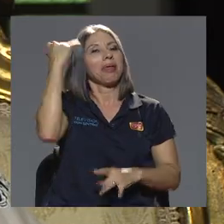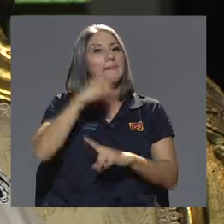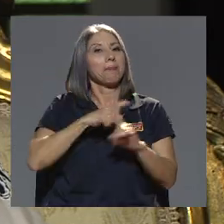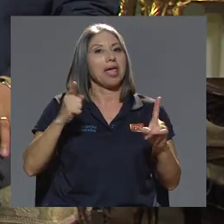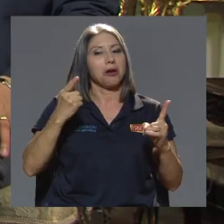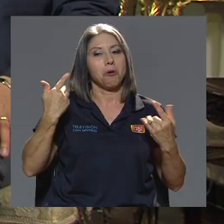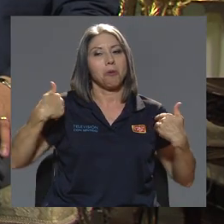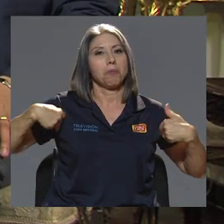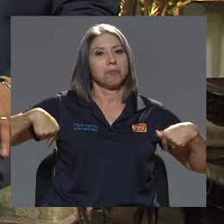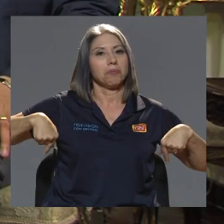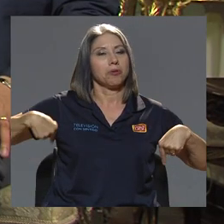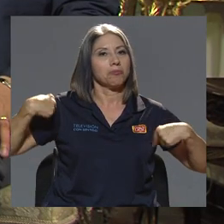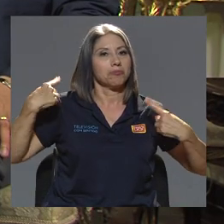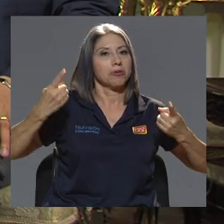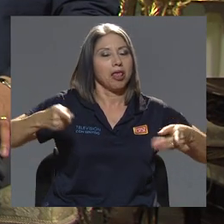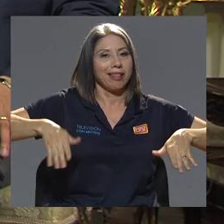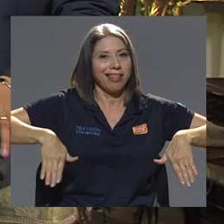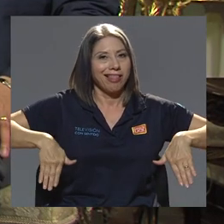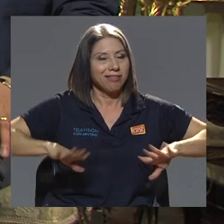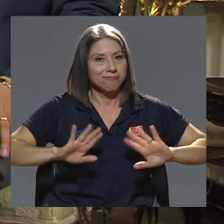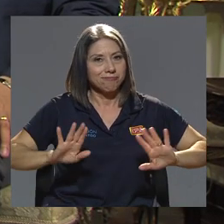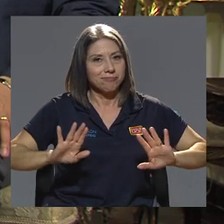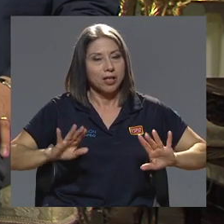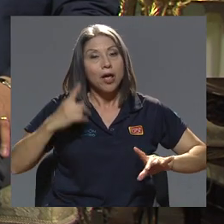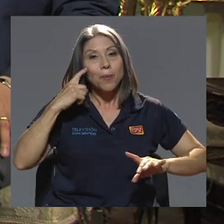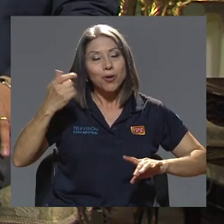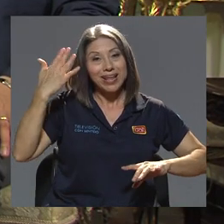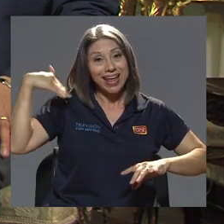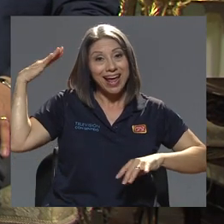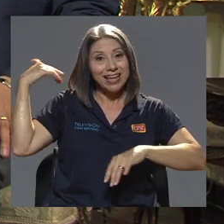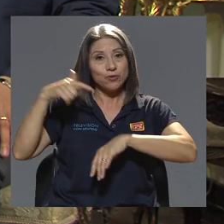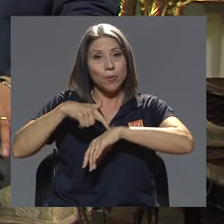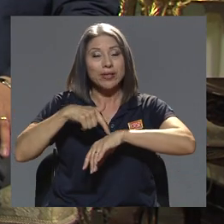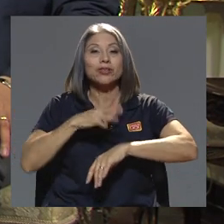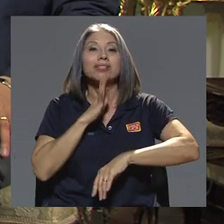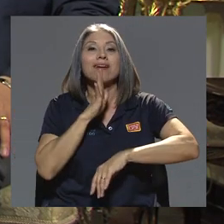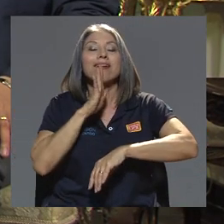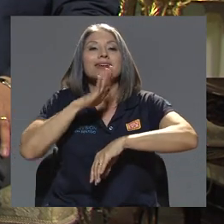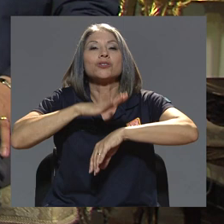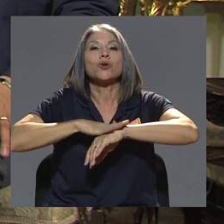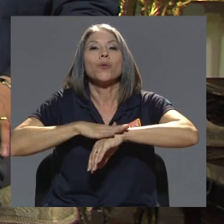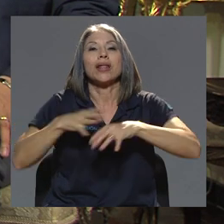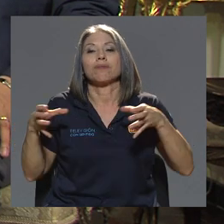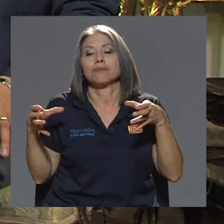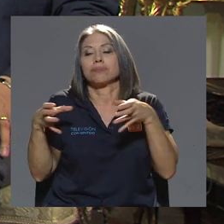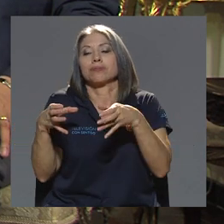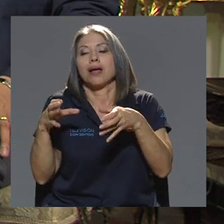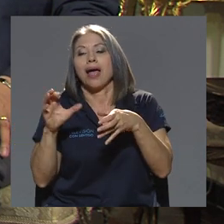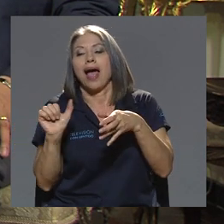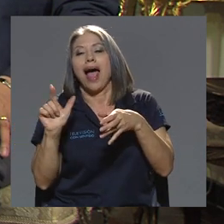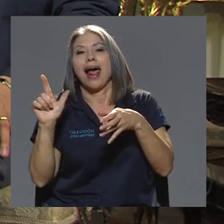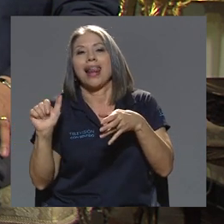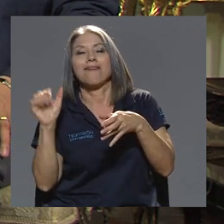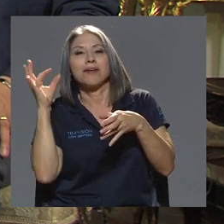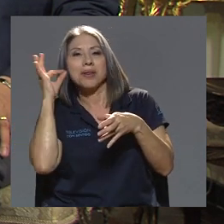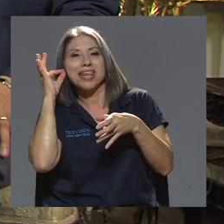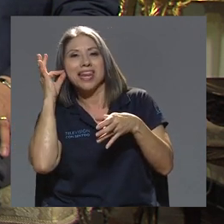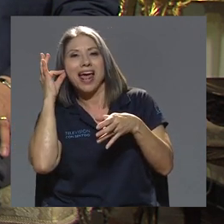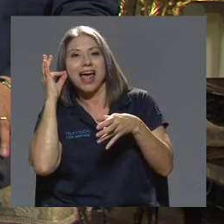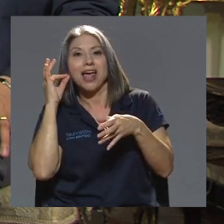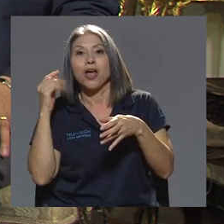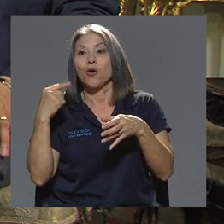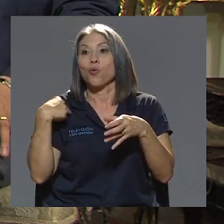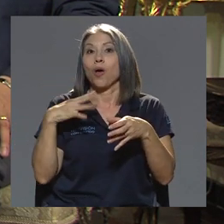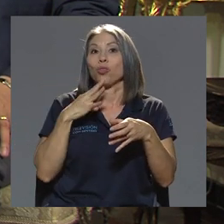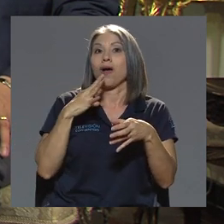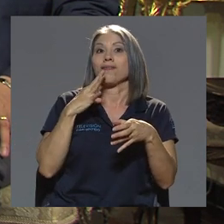hecho. Porque en aquellos momentos se hablaba del ala femenina. Yo cada vez que hablaban del ala femenina me sentía